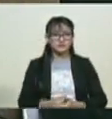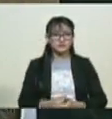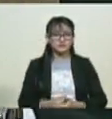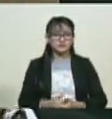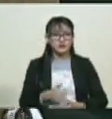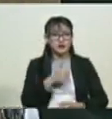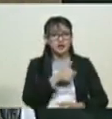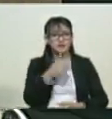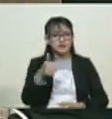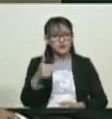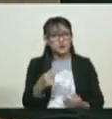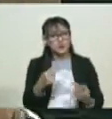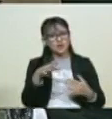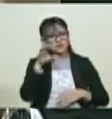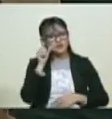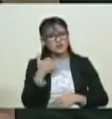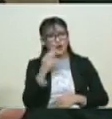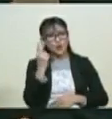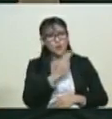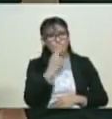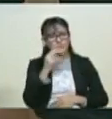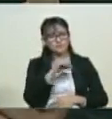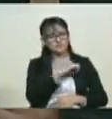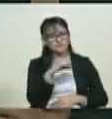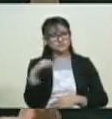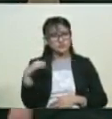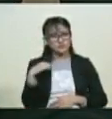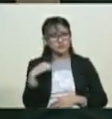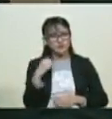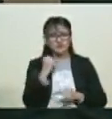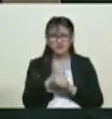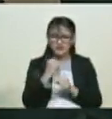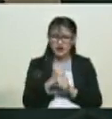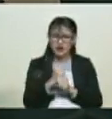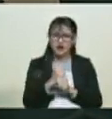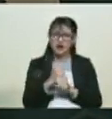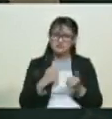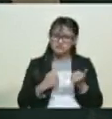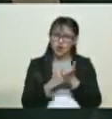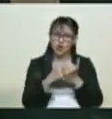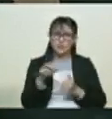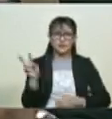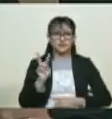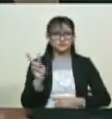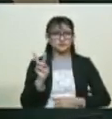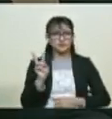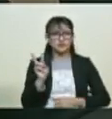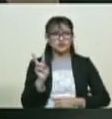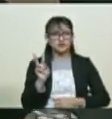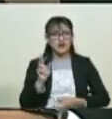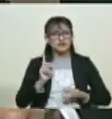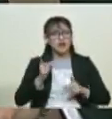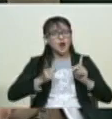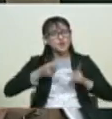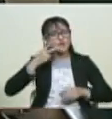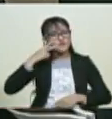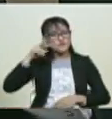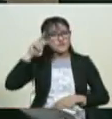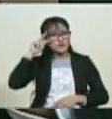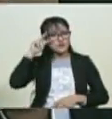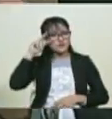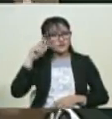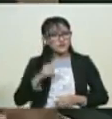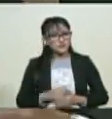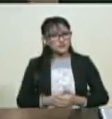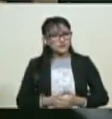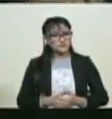quien entienda que tiene un compromiso individual de trabajar por el país creo que a veces la viveza hay